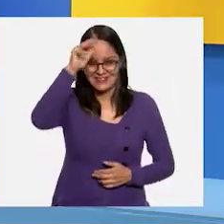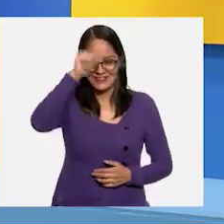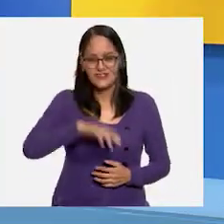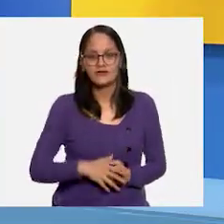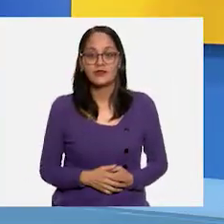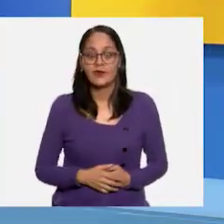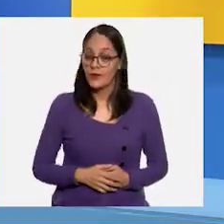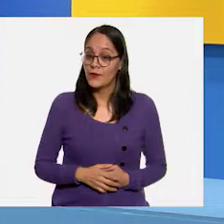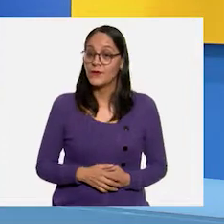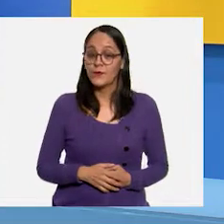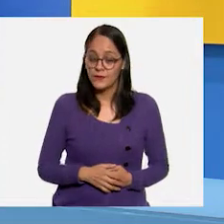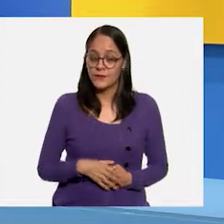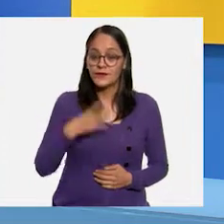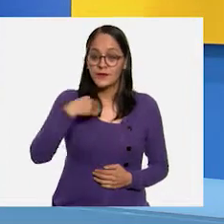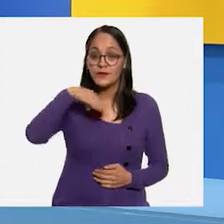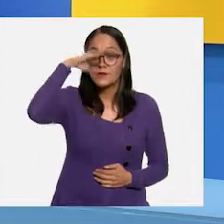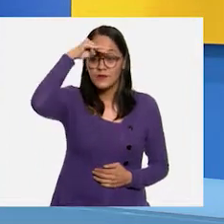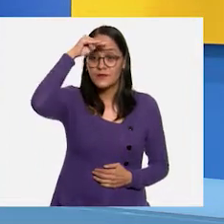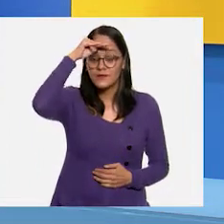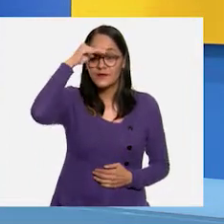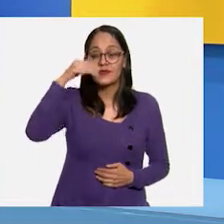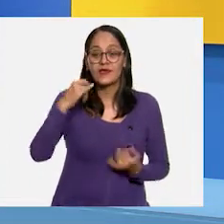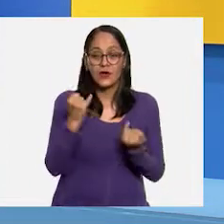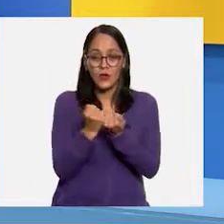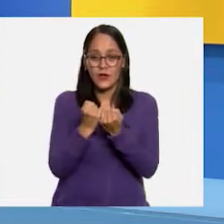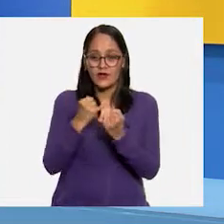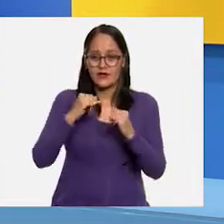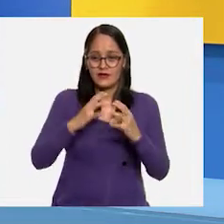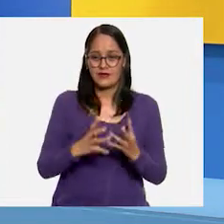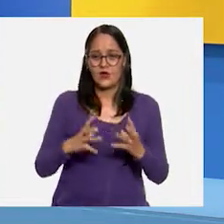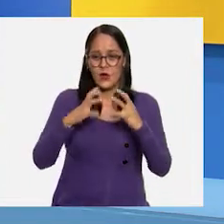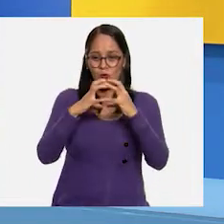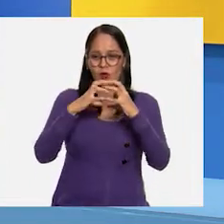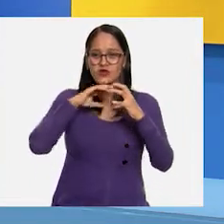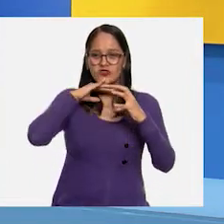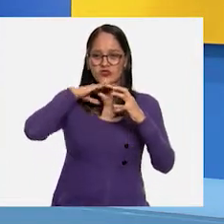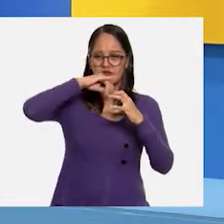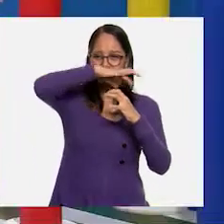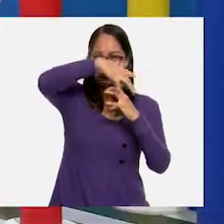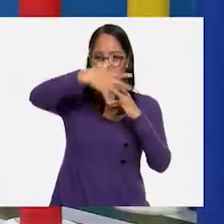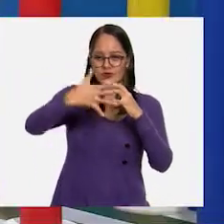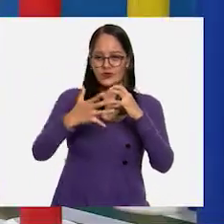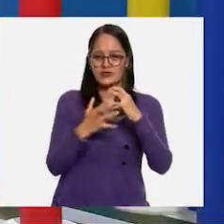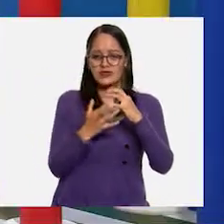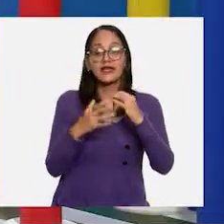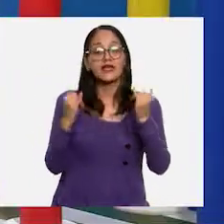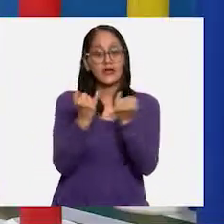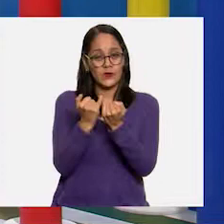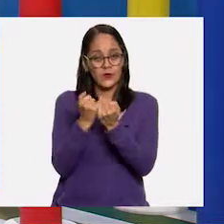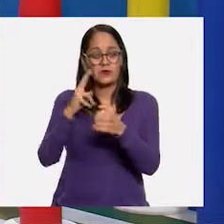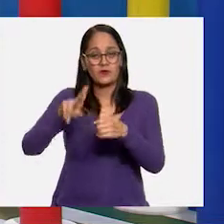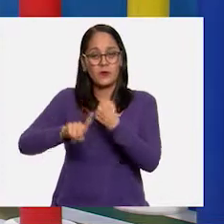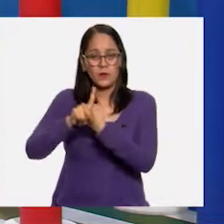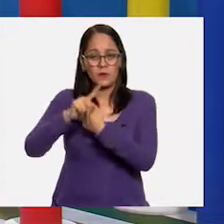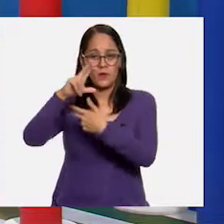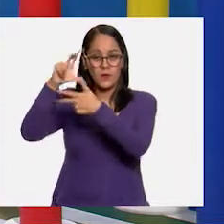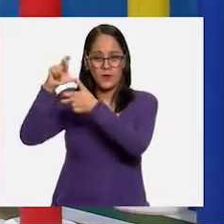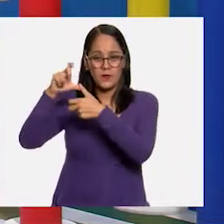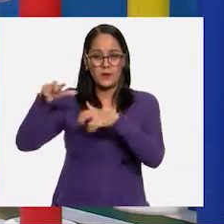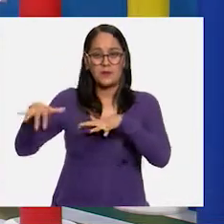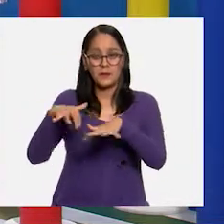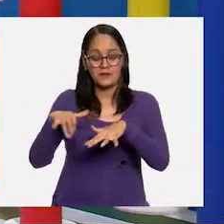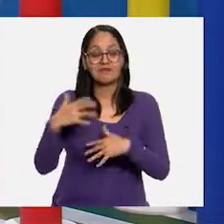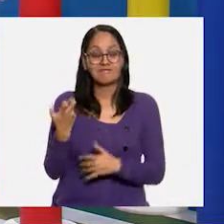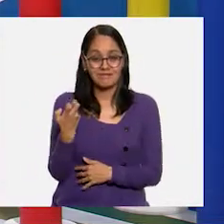hubiera una relación tan fuerte entre los desastres y la contaminación que todos generamos. México es vulnerable al